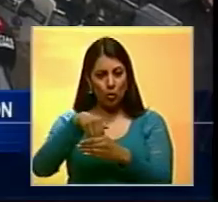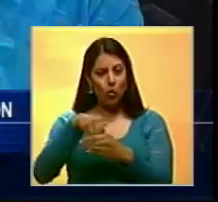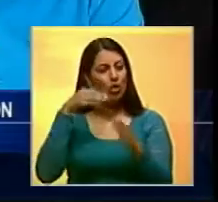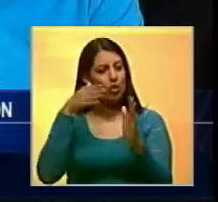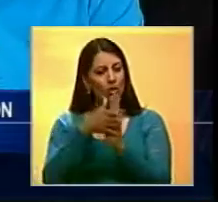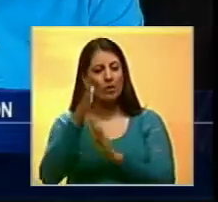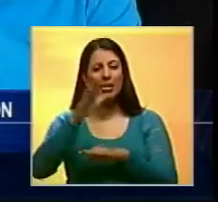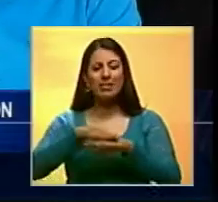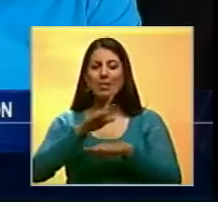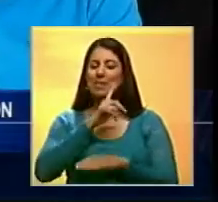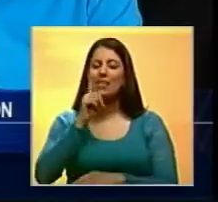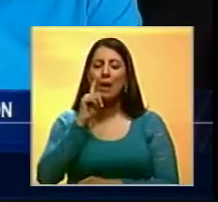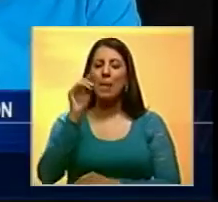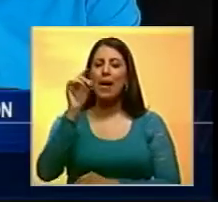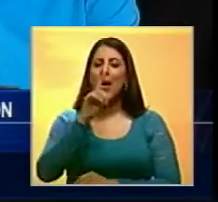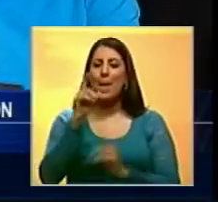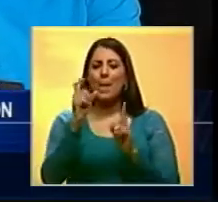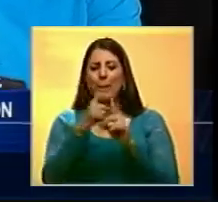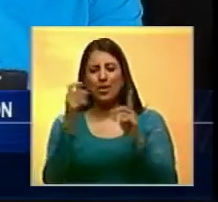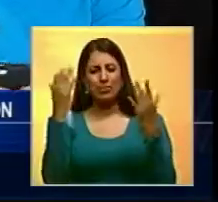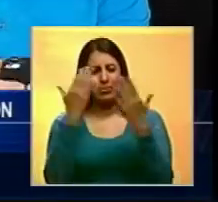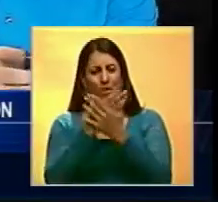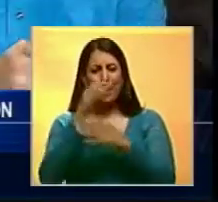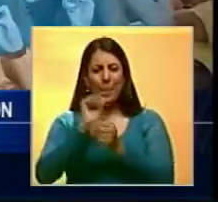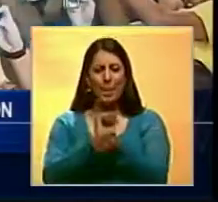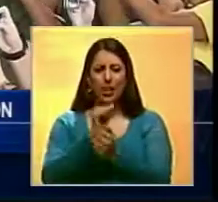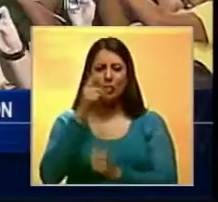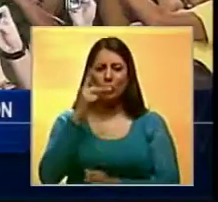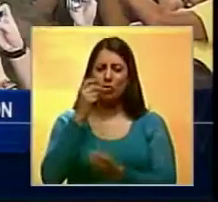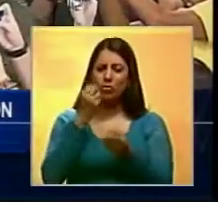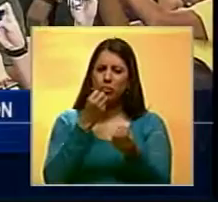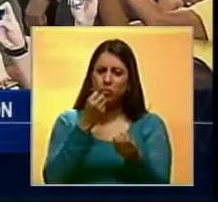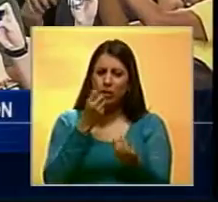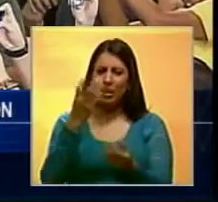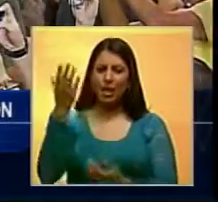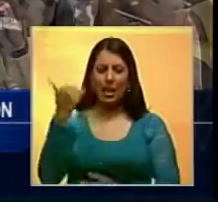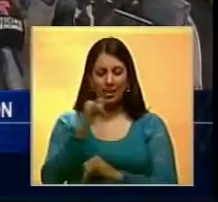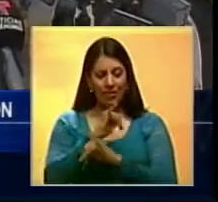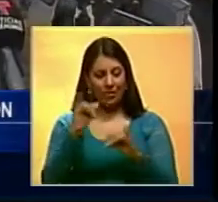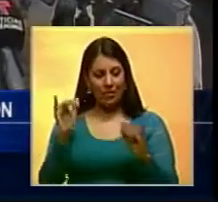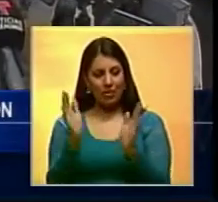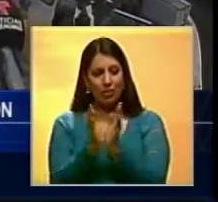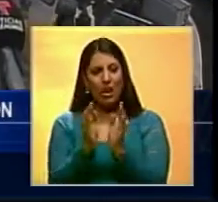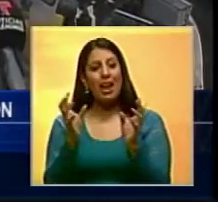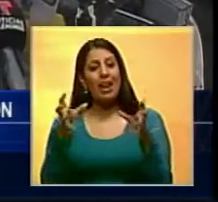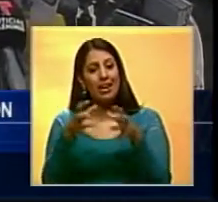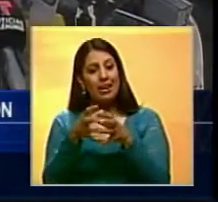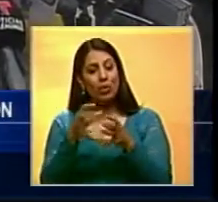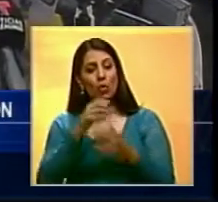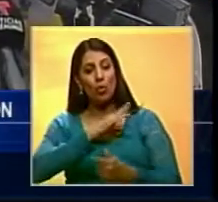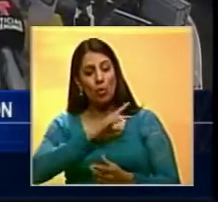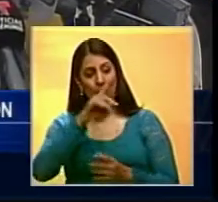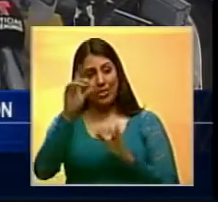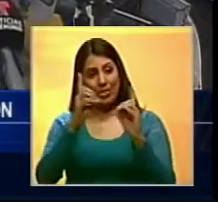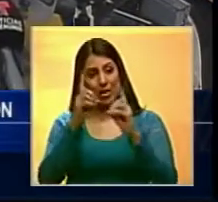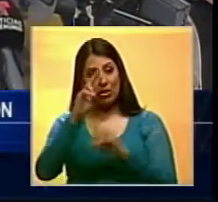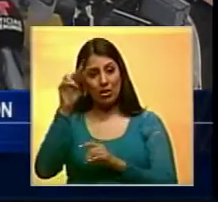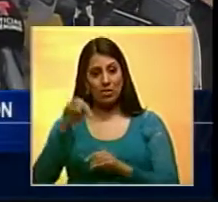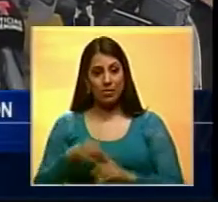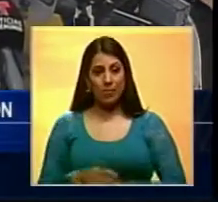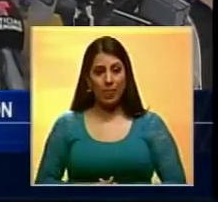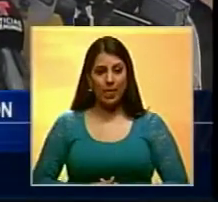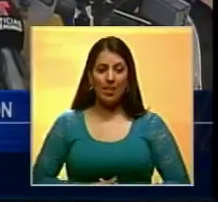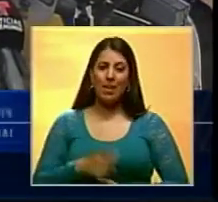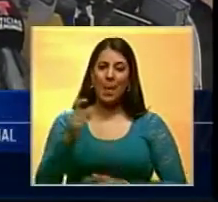los llamados presos políticos, aclaró la confusión generada tras su declaración al finalizar la segunda reunión plenaria del Diálogo Nacional.